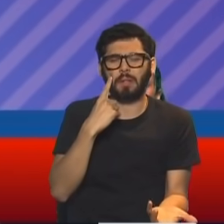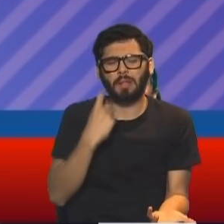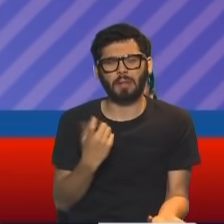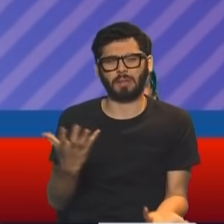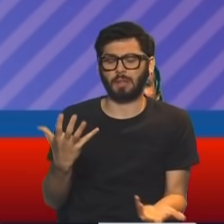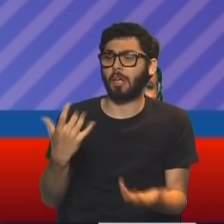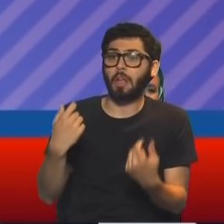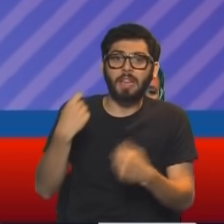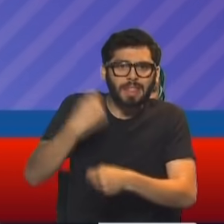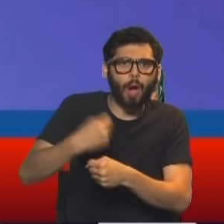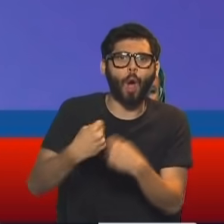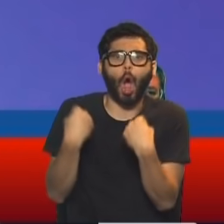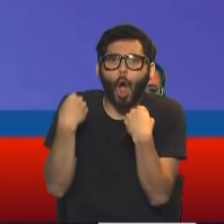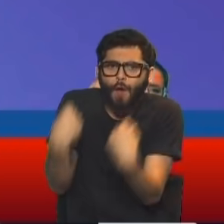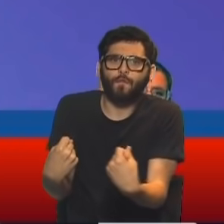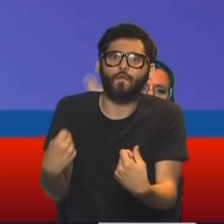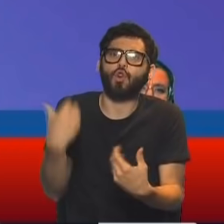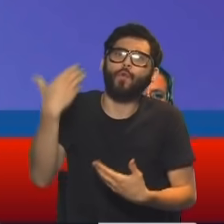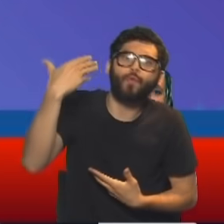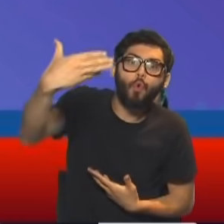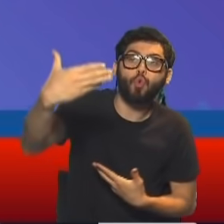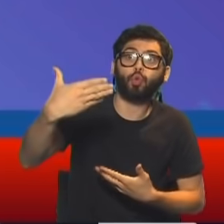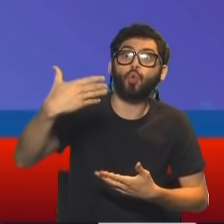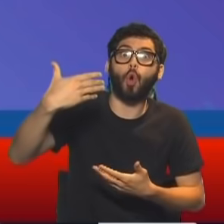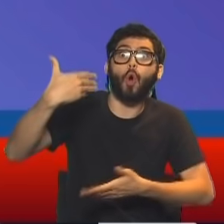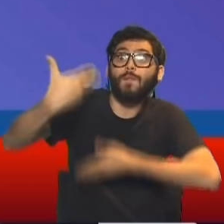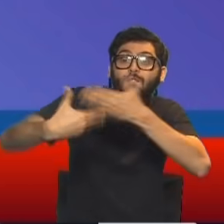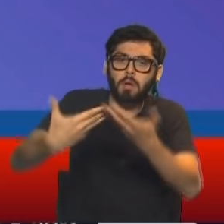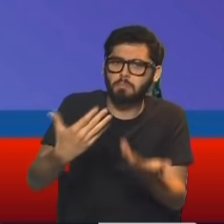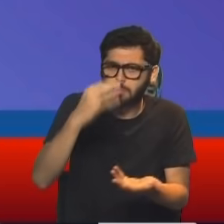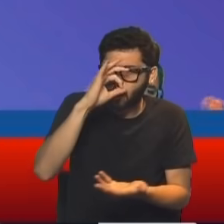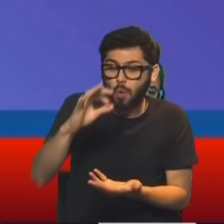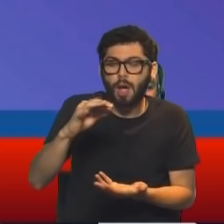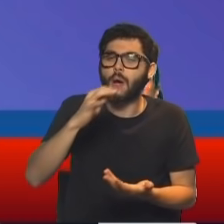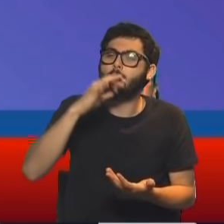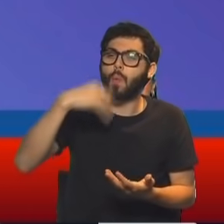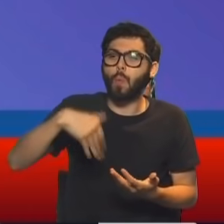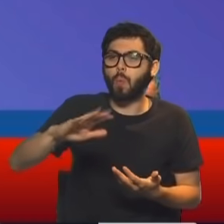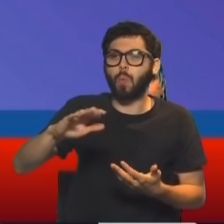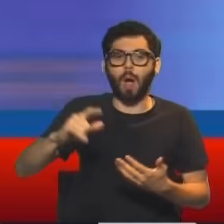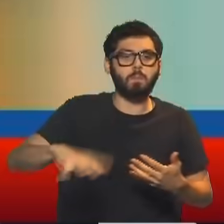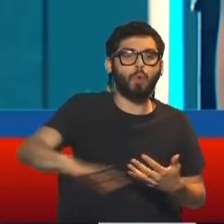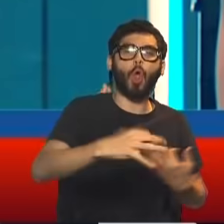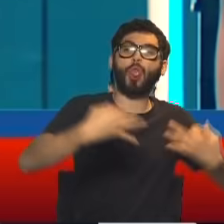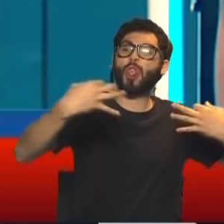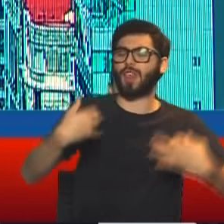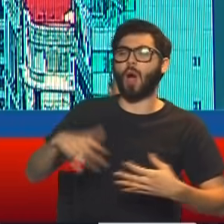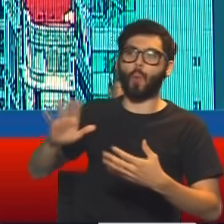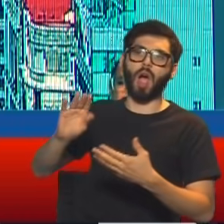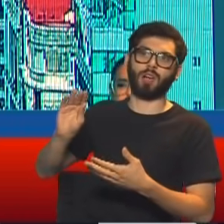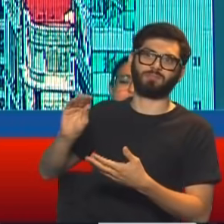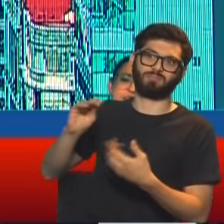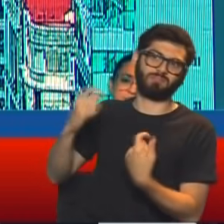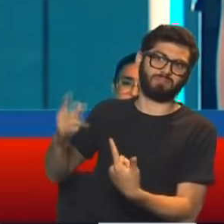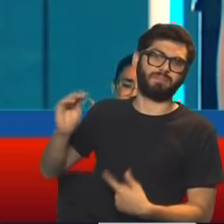palabra trabajo, esfuerzo, futuro, porvenir. Los va a volver a derrotar la dignidad del pueblo. Y Aníbal respondió,